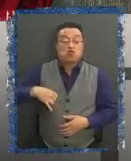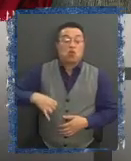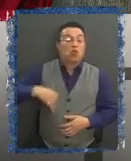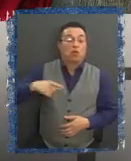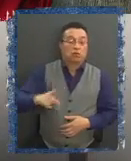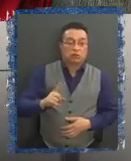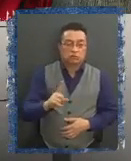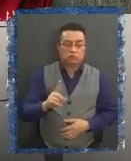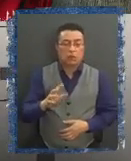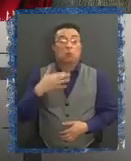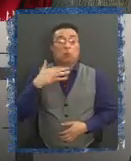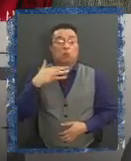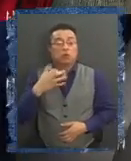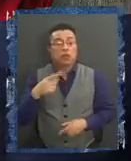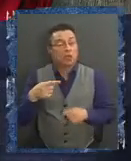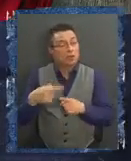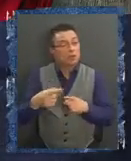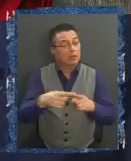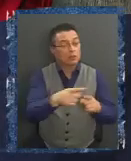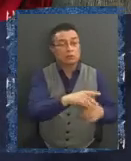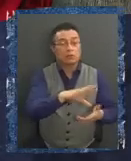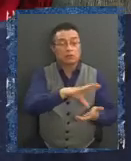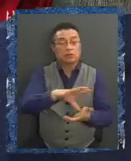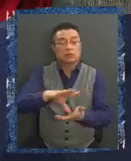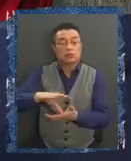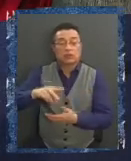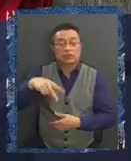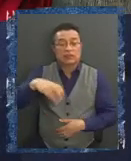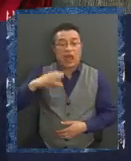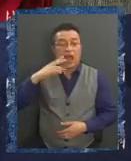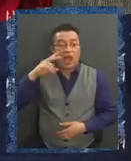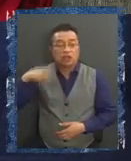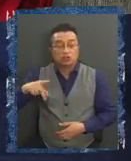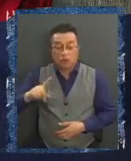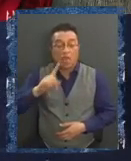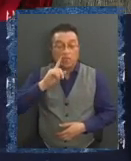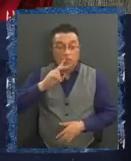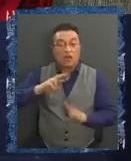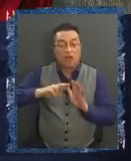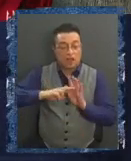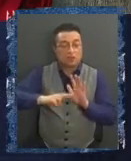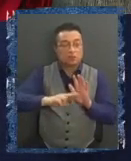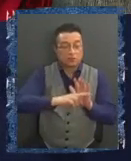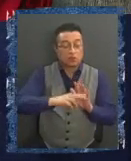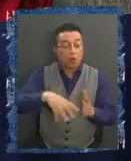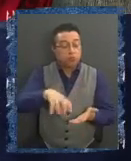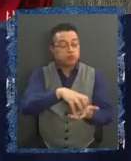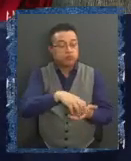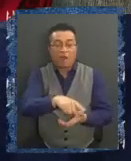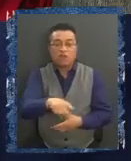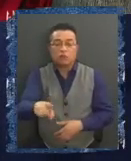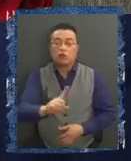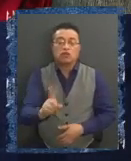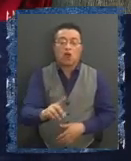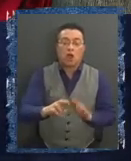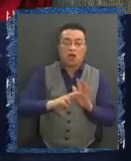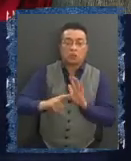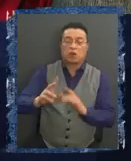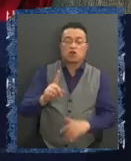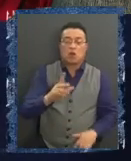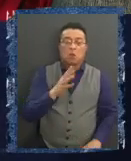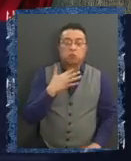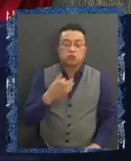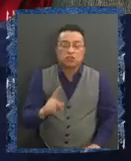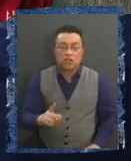el resto de las naciones tienen representación? ¿Por qué los pueblos no? Yo me pregunto eso. ¿Por